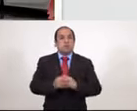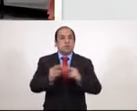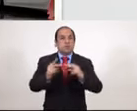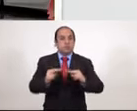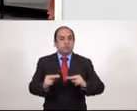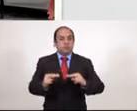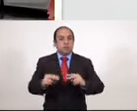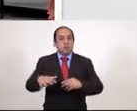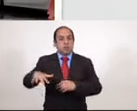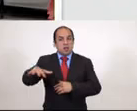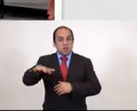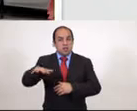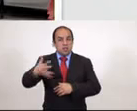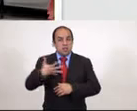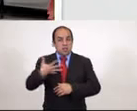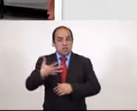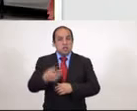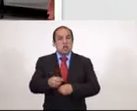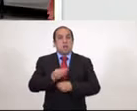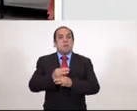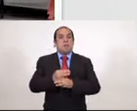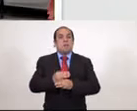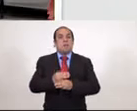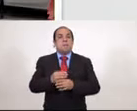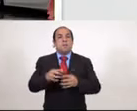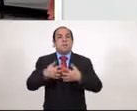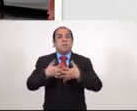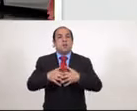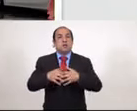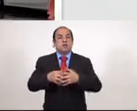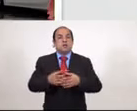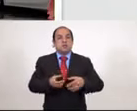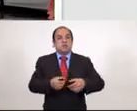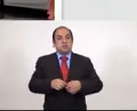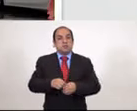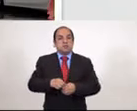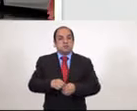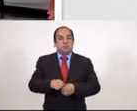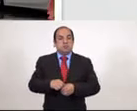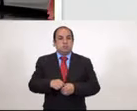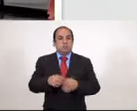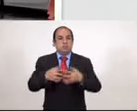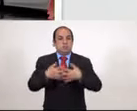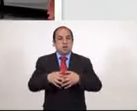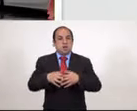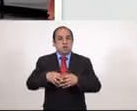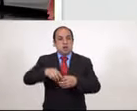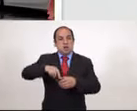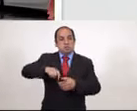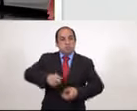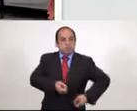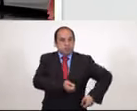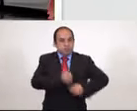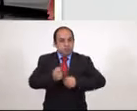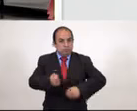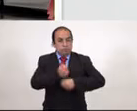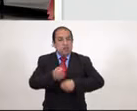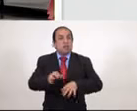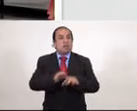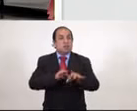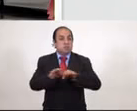donde la máquina de perforación de Comisión Federal de Electricidad estaba trabajando. Este socavón se